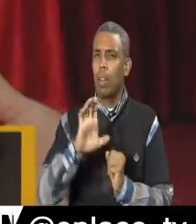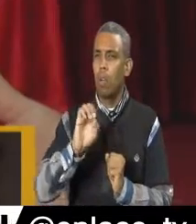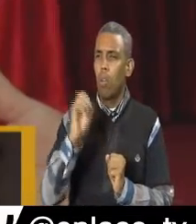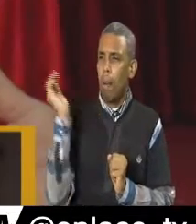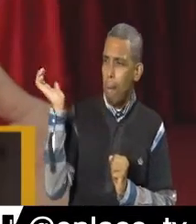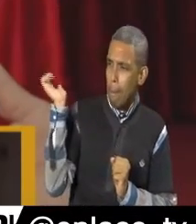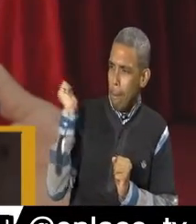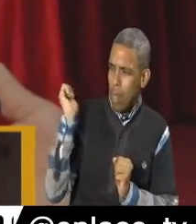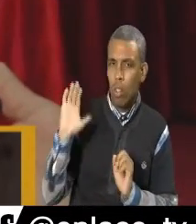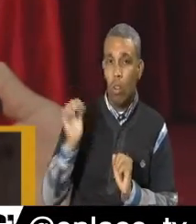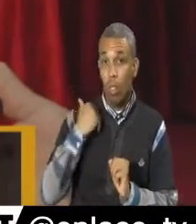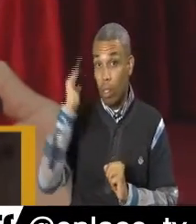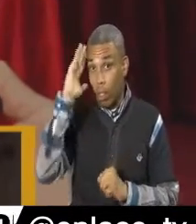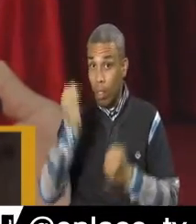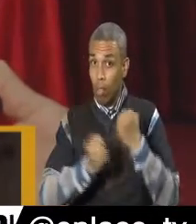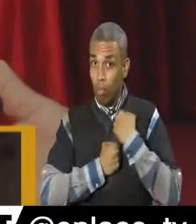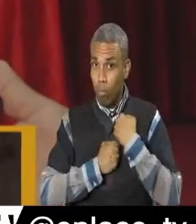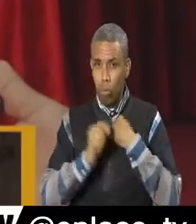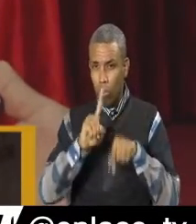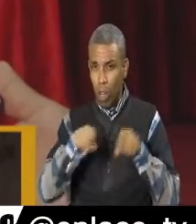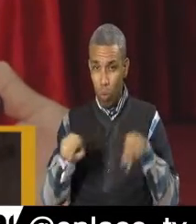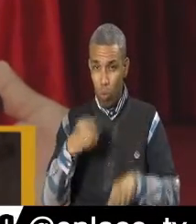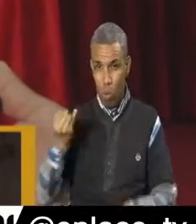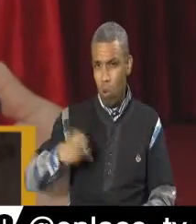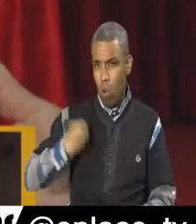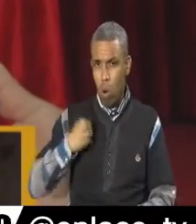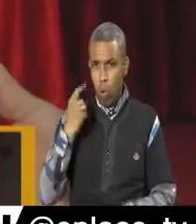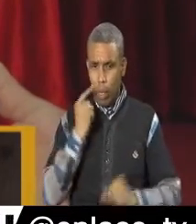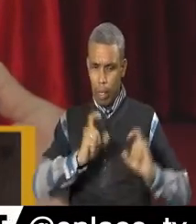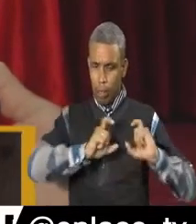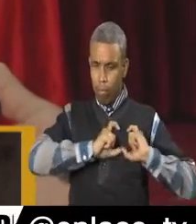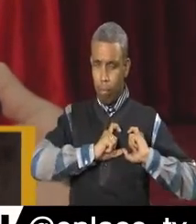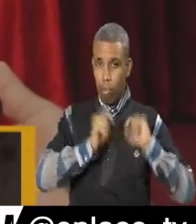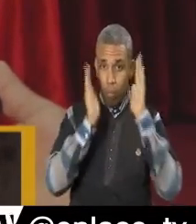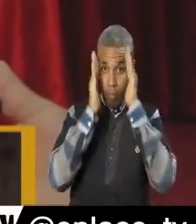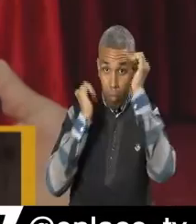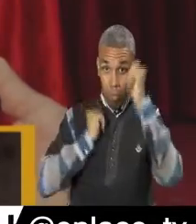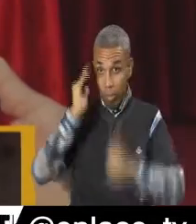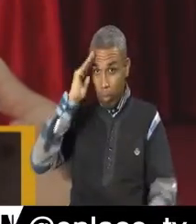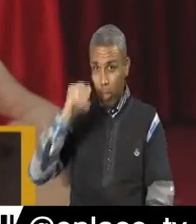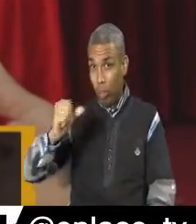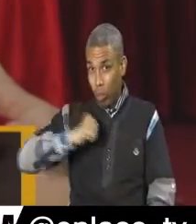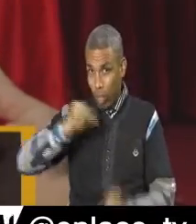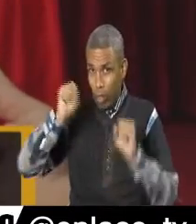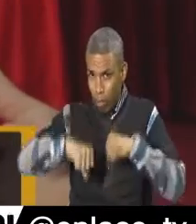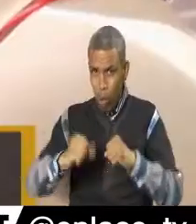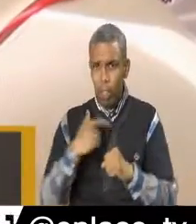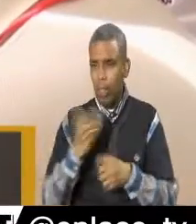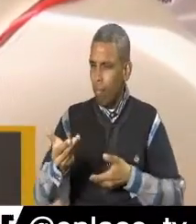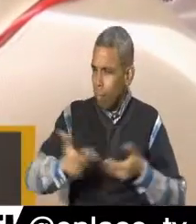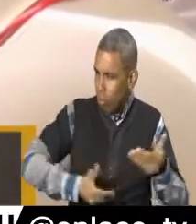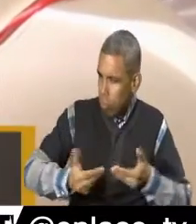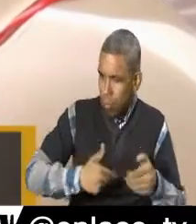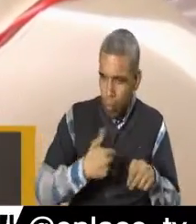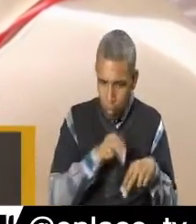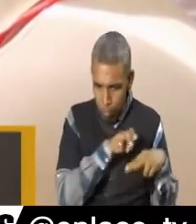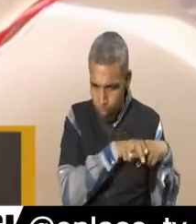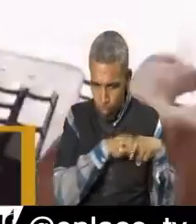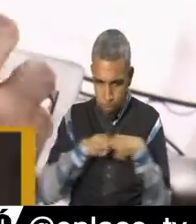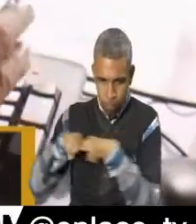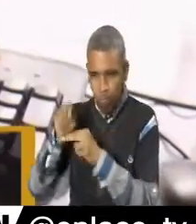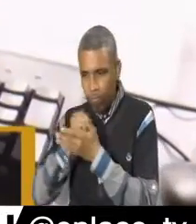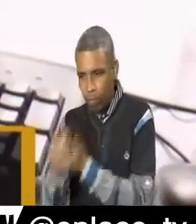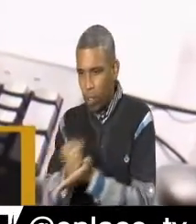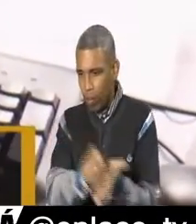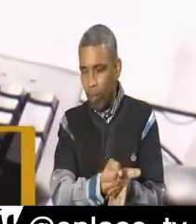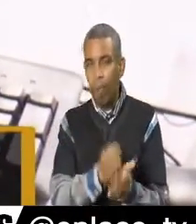todas nuestras jóvenes de Barranca Bermeja. Entonces la invitación es muy especial para que nos acompañen a partir de las 8 de la mañana. CAFA busca con este